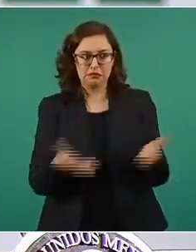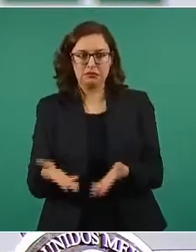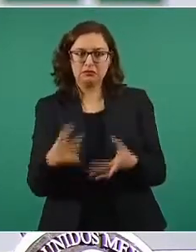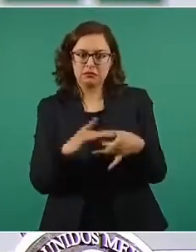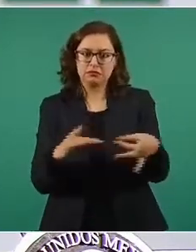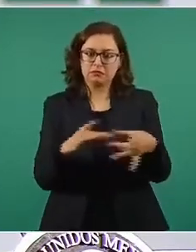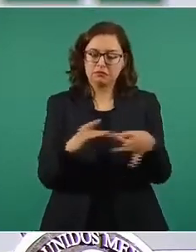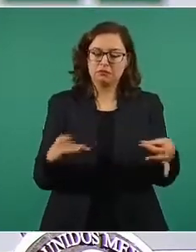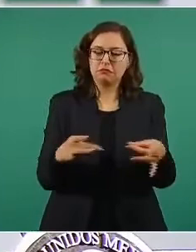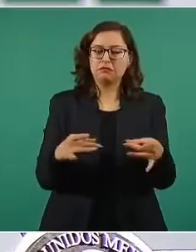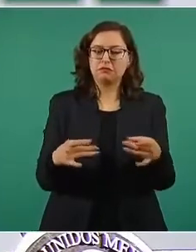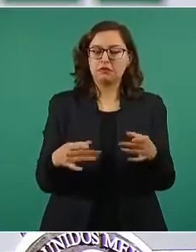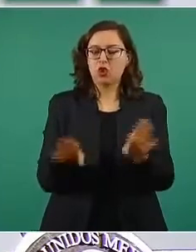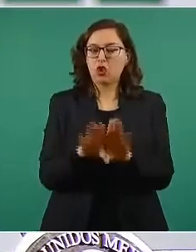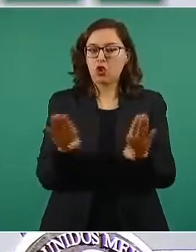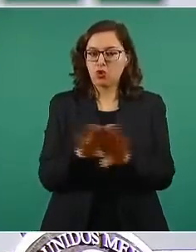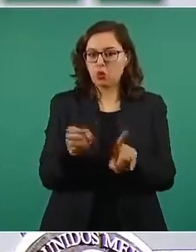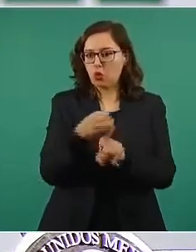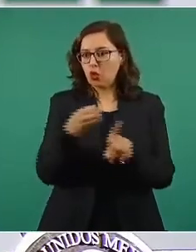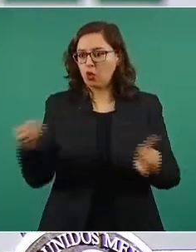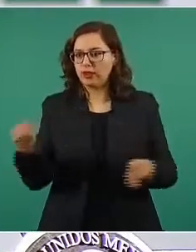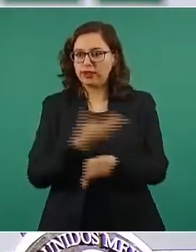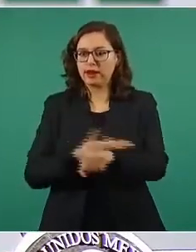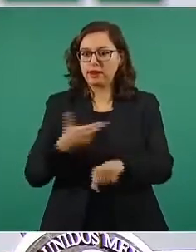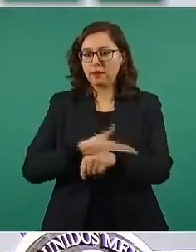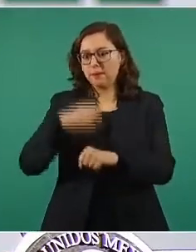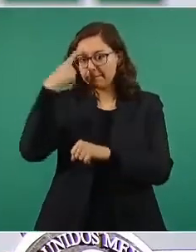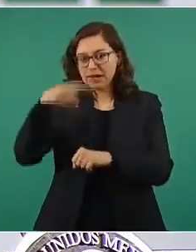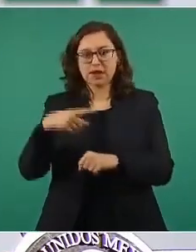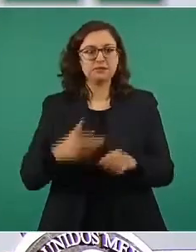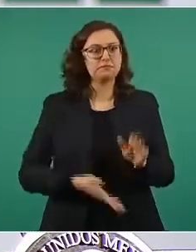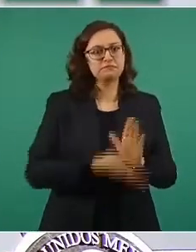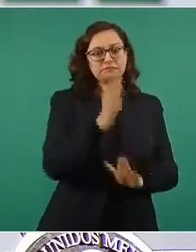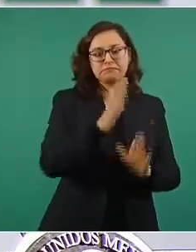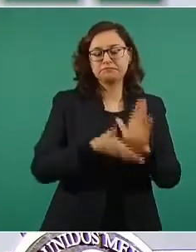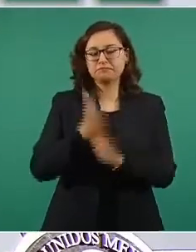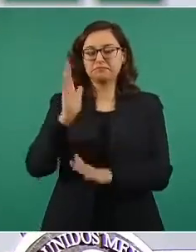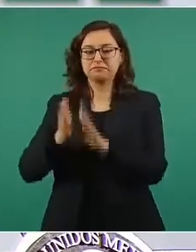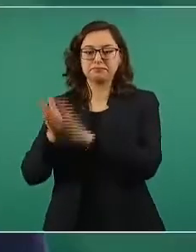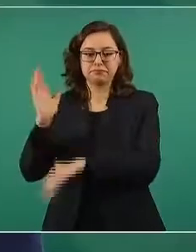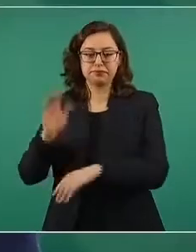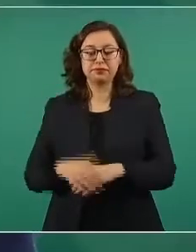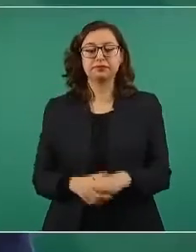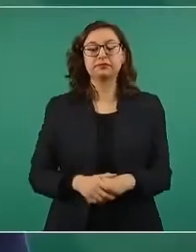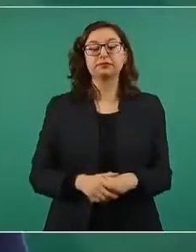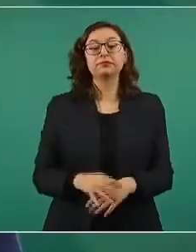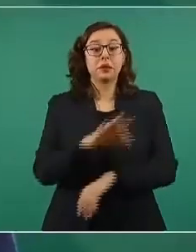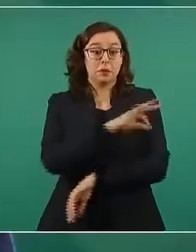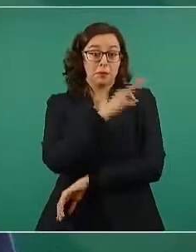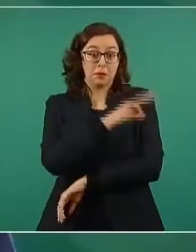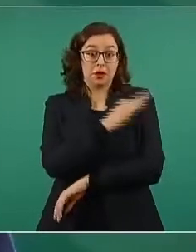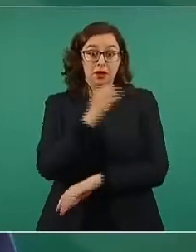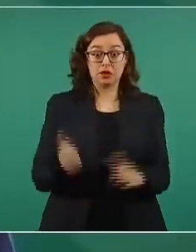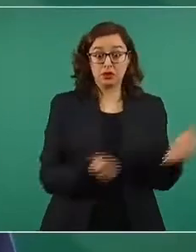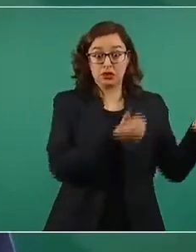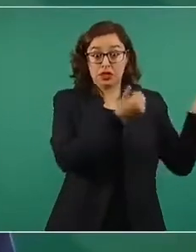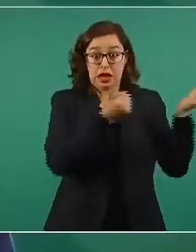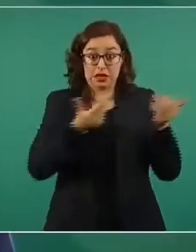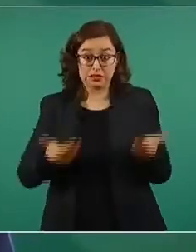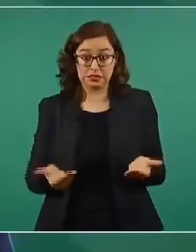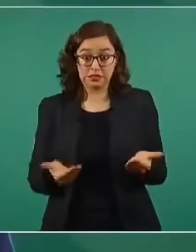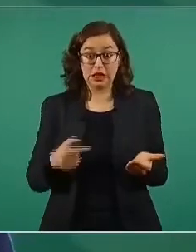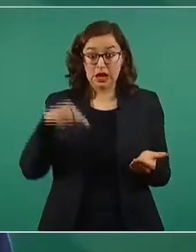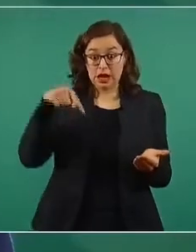sumamente eficaz y eficiente para hacer llegar las vacunas. Las vacunas llegan al sitio de vacunación y se